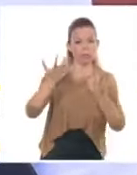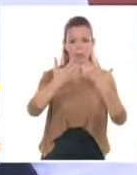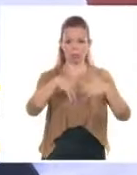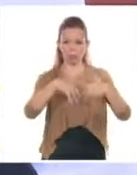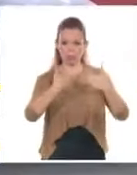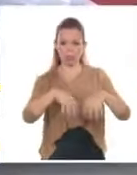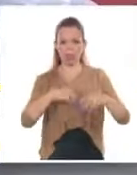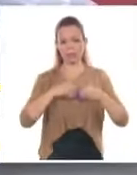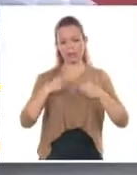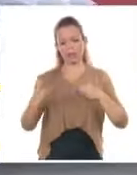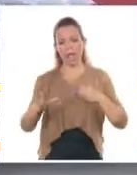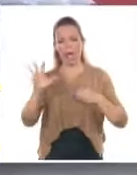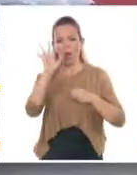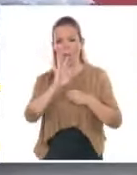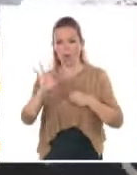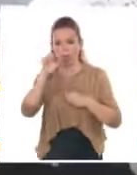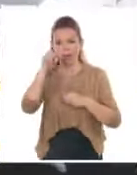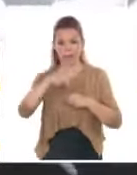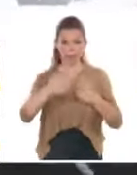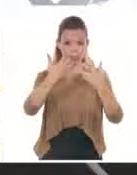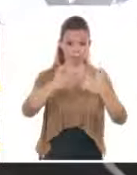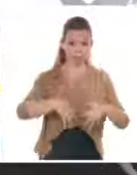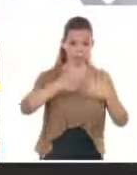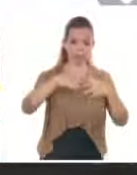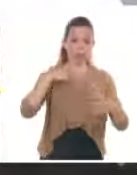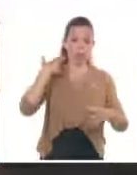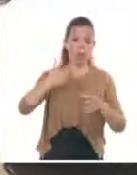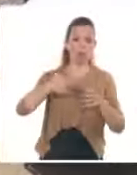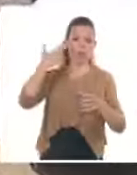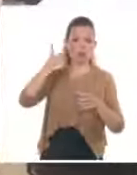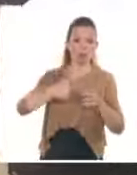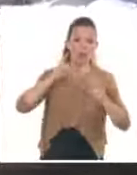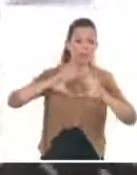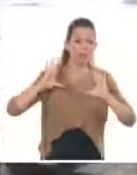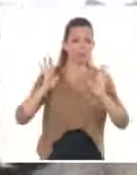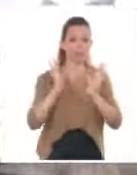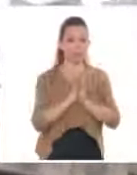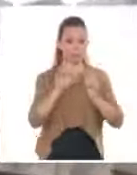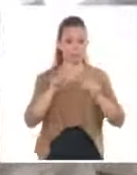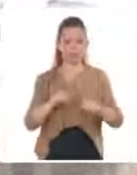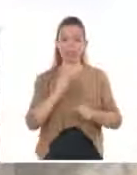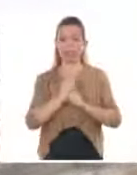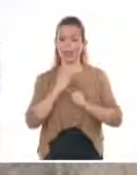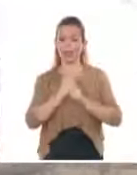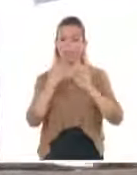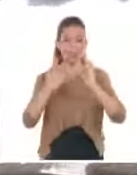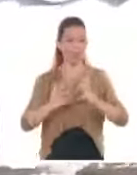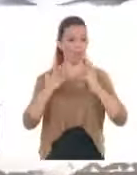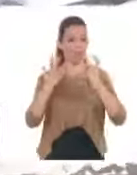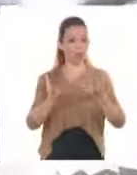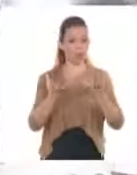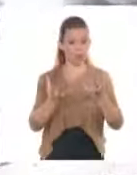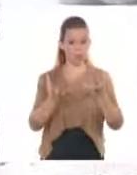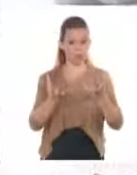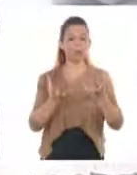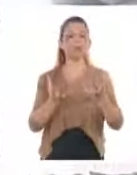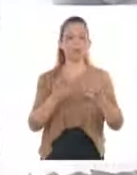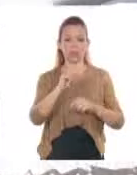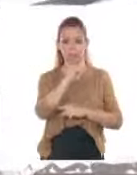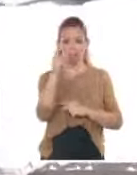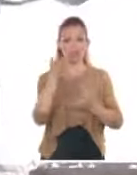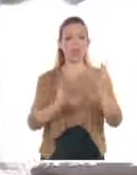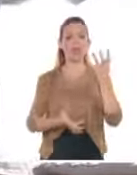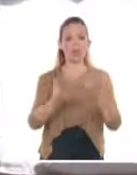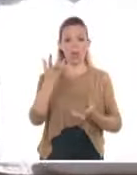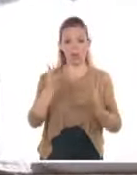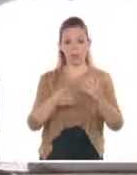combustibles, toda la carga que lleva por el puerto. O sea que hay un movimiento grande desde Cienfuegos y particularmente por ferrocarril, porque son